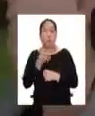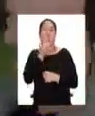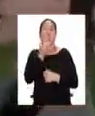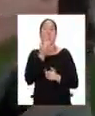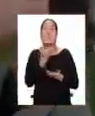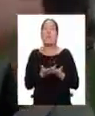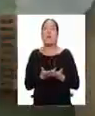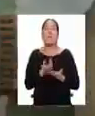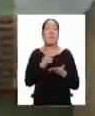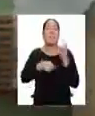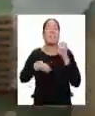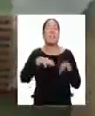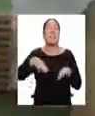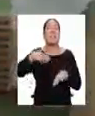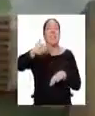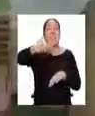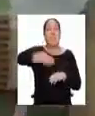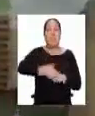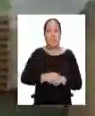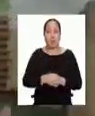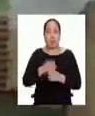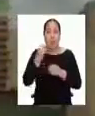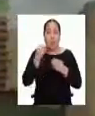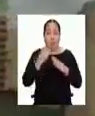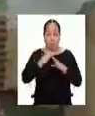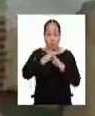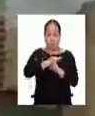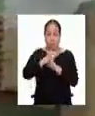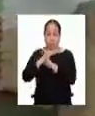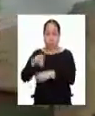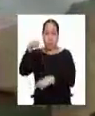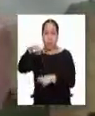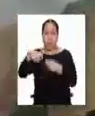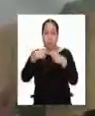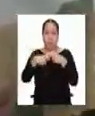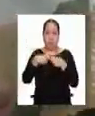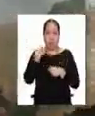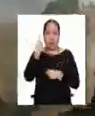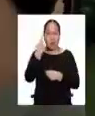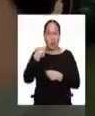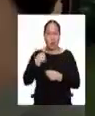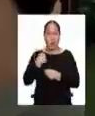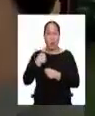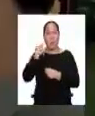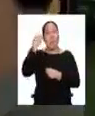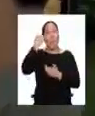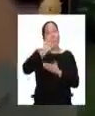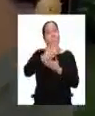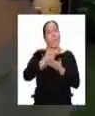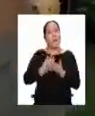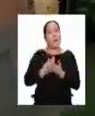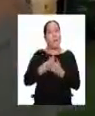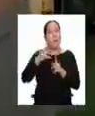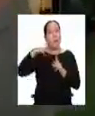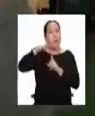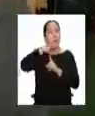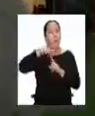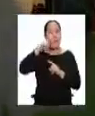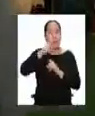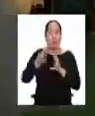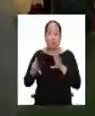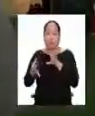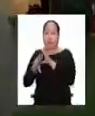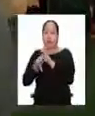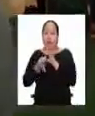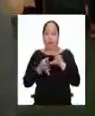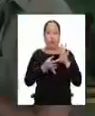están haciendo, qué es lo que se va a hacer. Ahora la lucha contra este problema ya no se da solamente desde una visión ambiental, sino se da de una visión conjunta entre los diversos